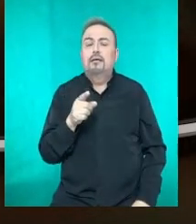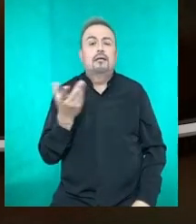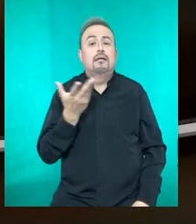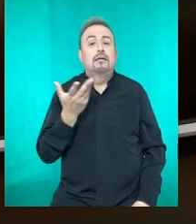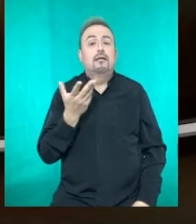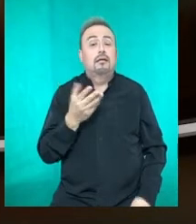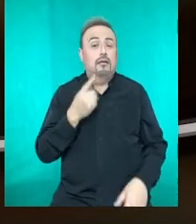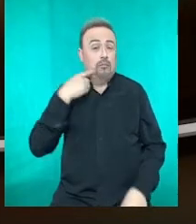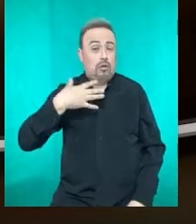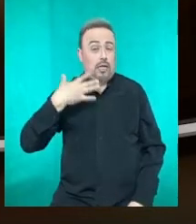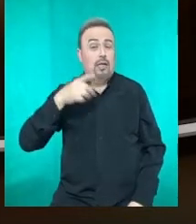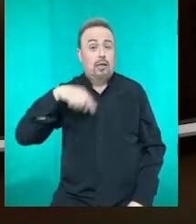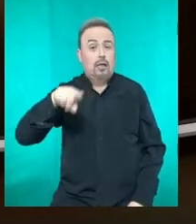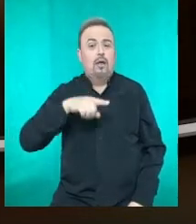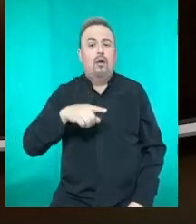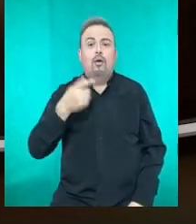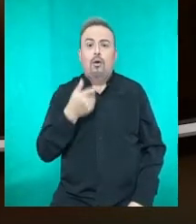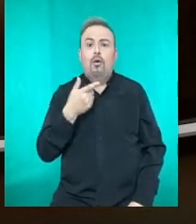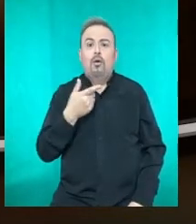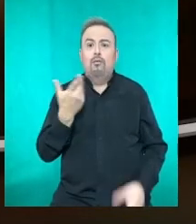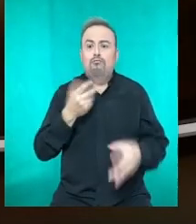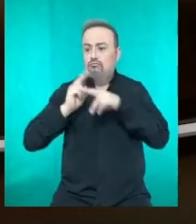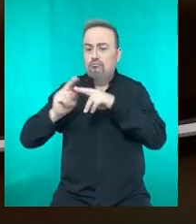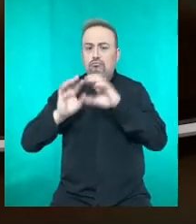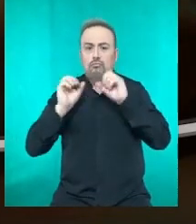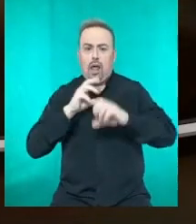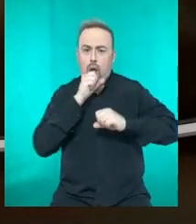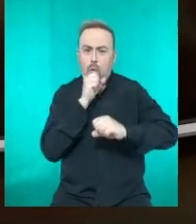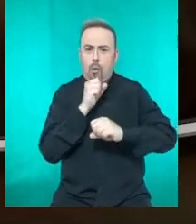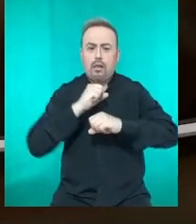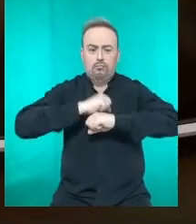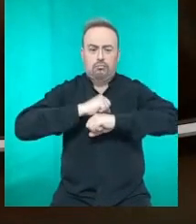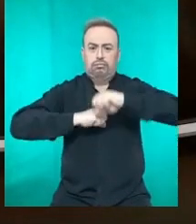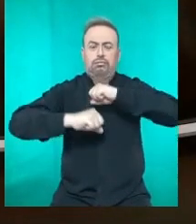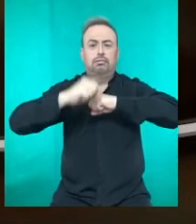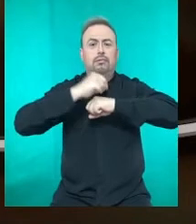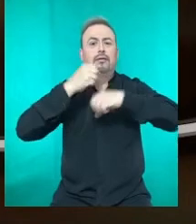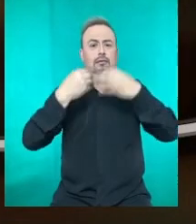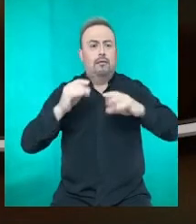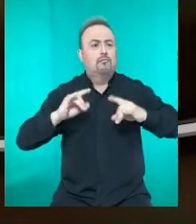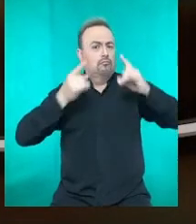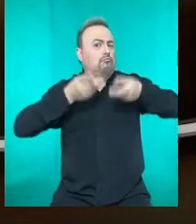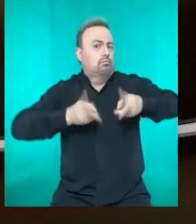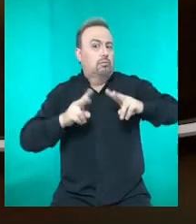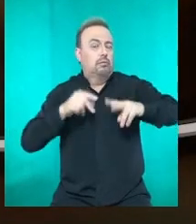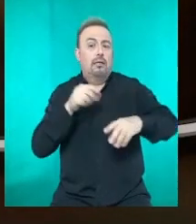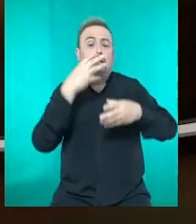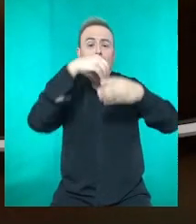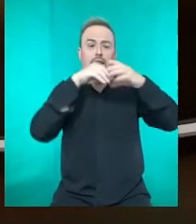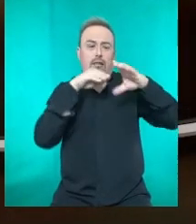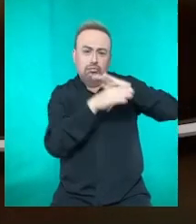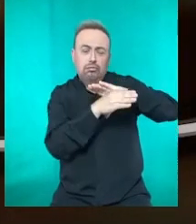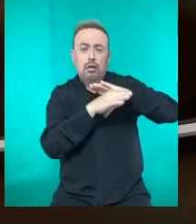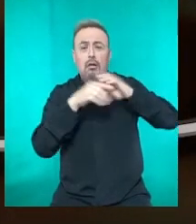fondo también, es que cumplen con la geometría y con la resistencia estructural para poder hacer la edificación necesaria en el interior de los túneles, paneles